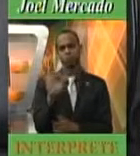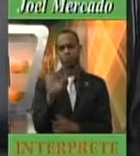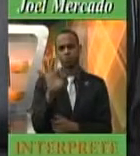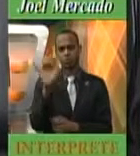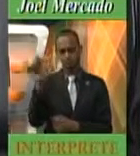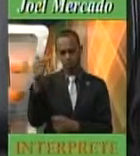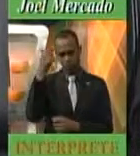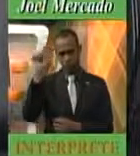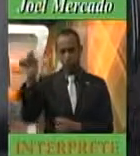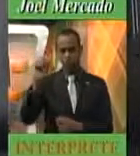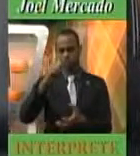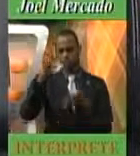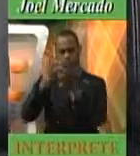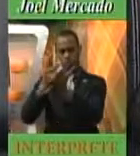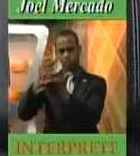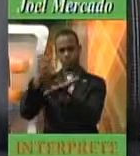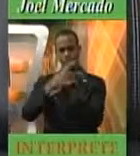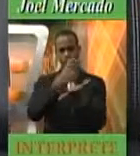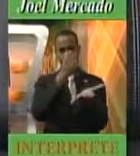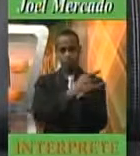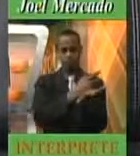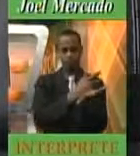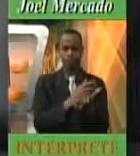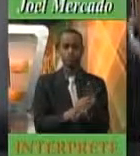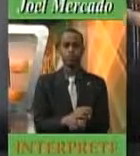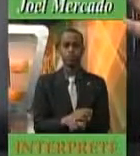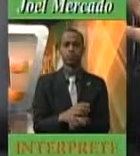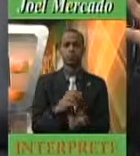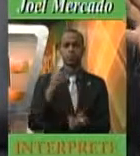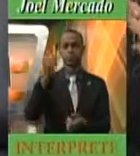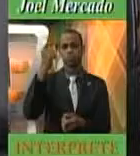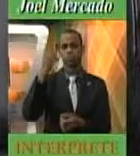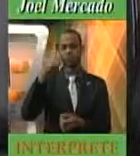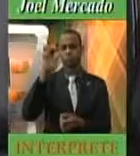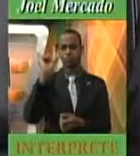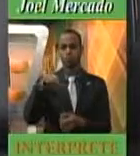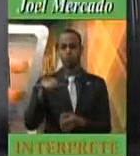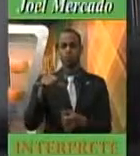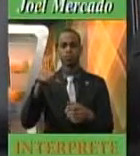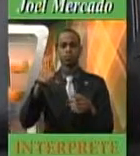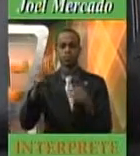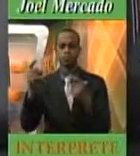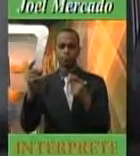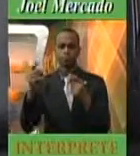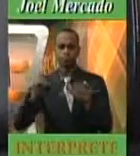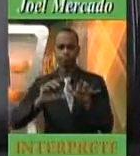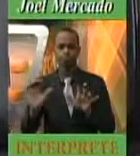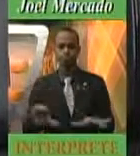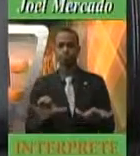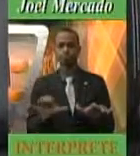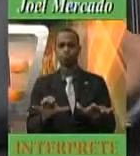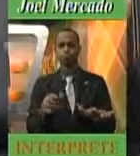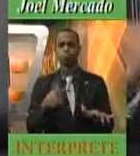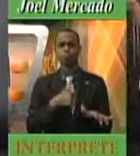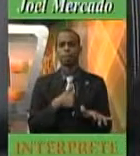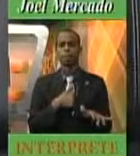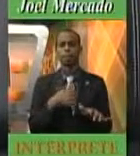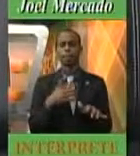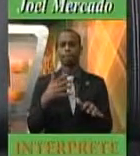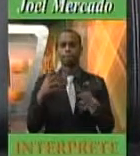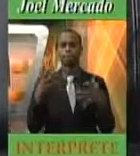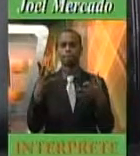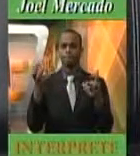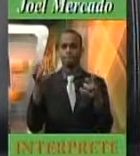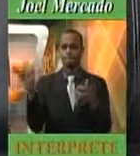la han ratificado en el mundo. Es decir, en ese contexto, entonces, me gustaría que